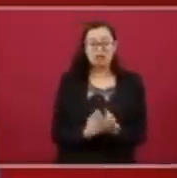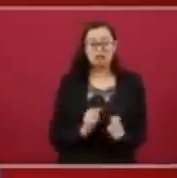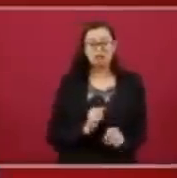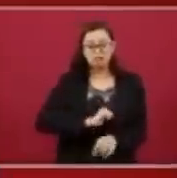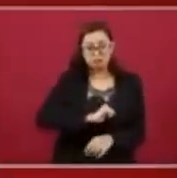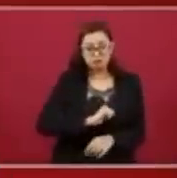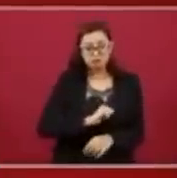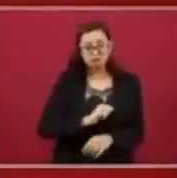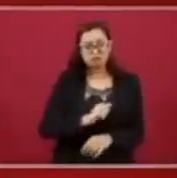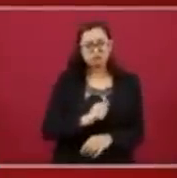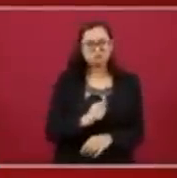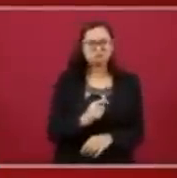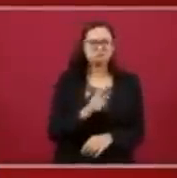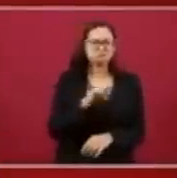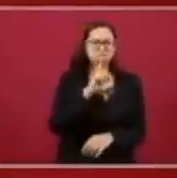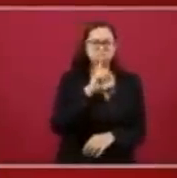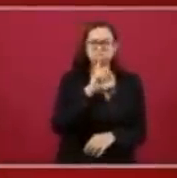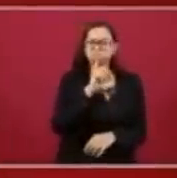hay recomendados